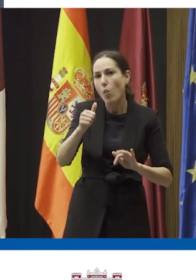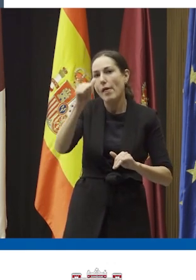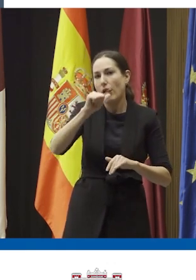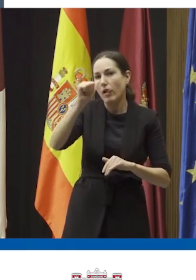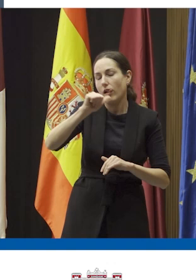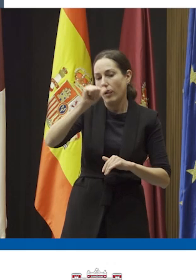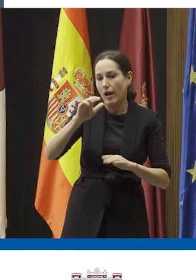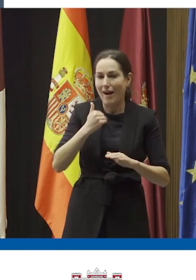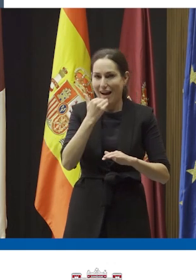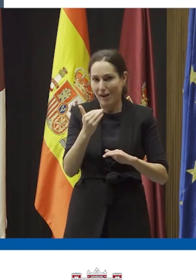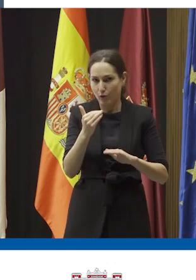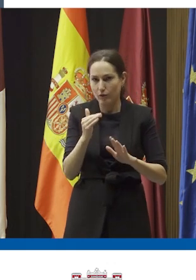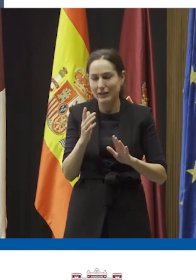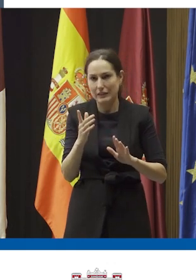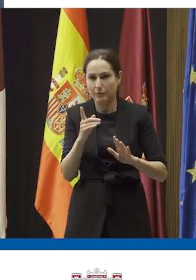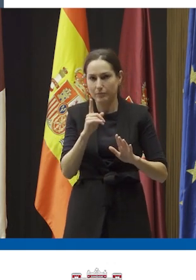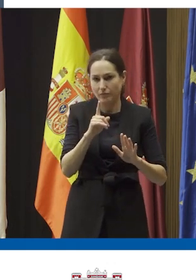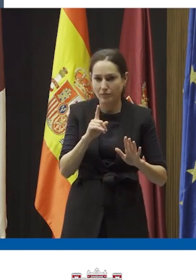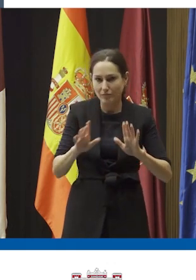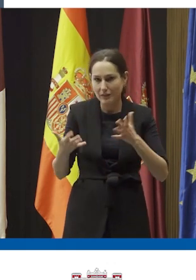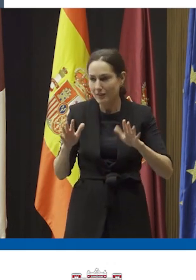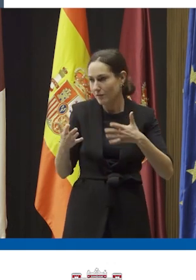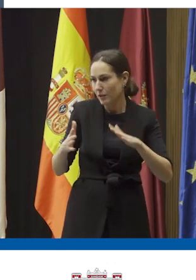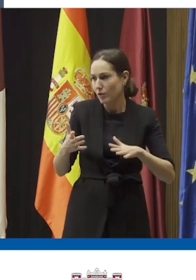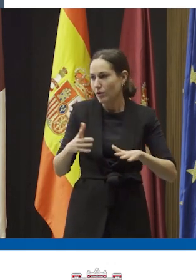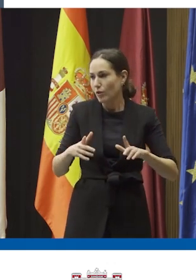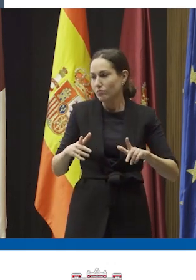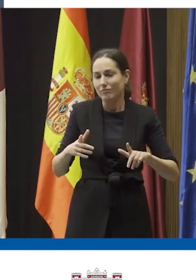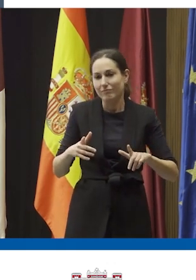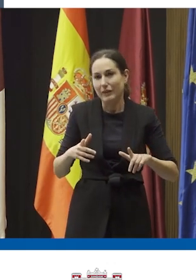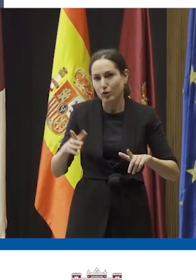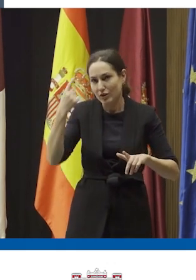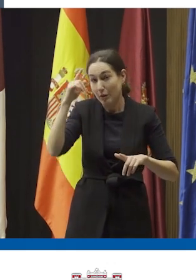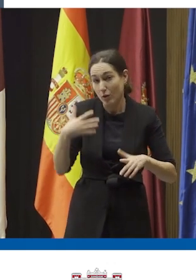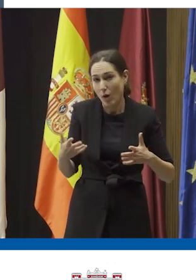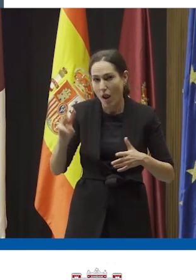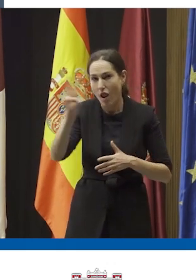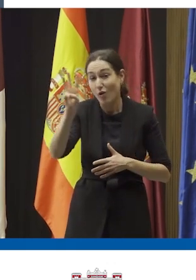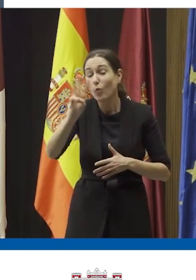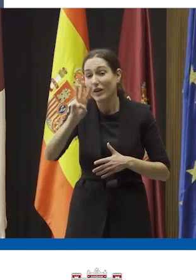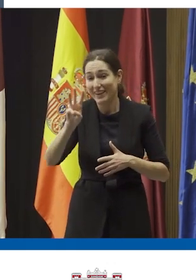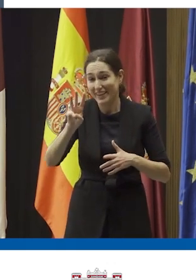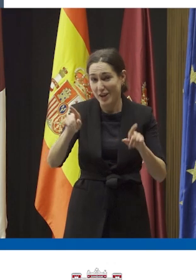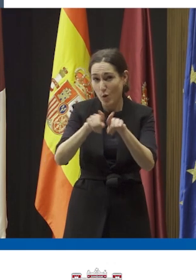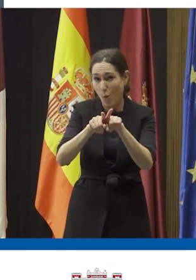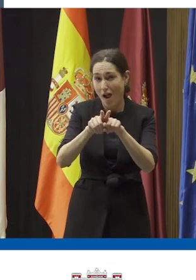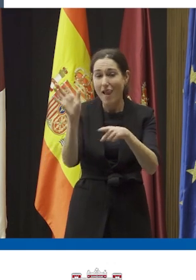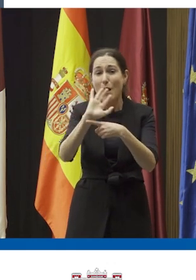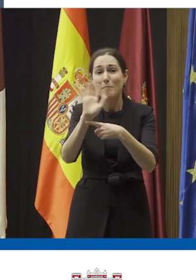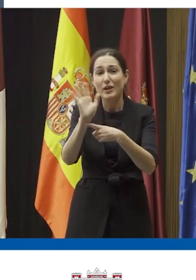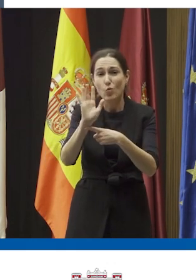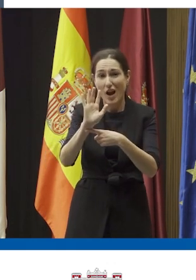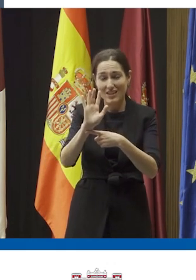que enlazan casi con las películas del oeste norteamericano. La botella de whisky y la amputación de la pierna. Bueno, pues el alcohol era